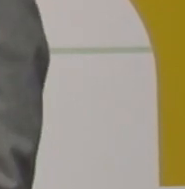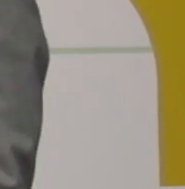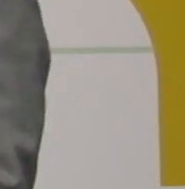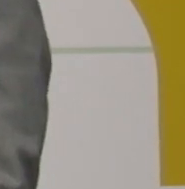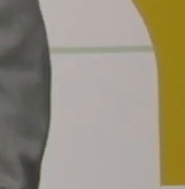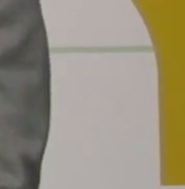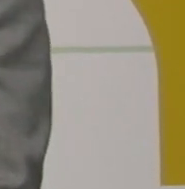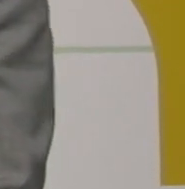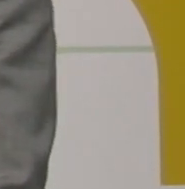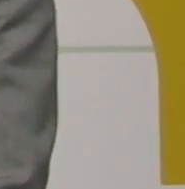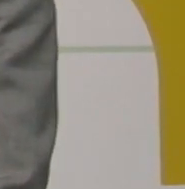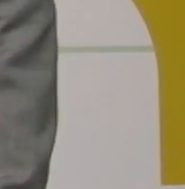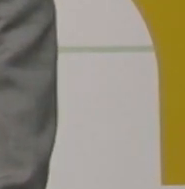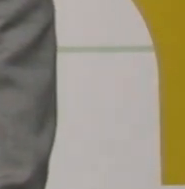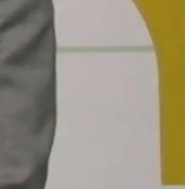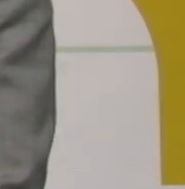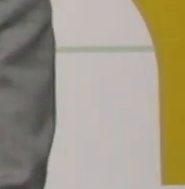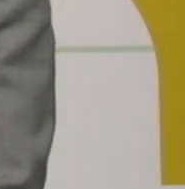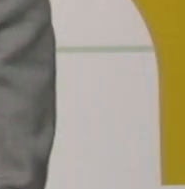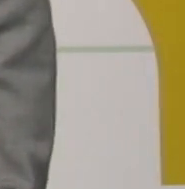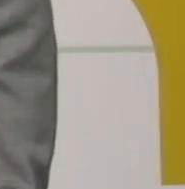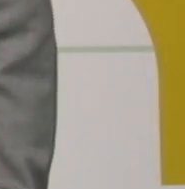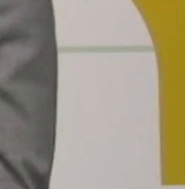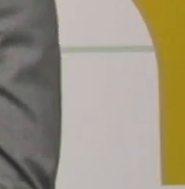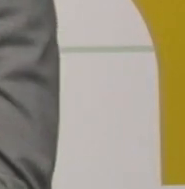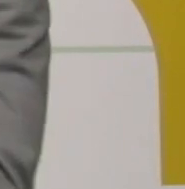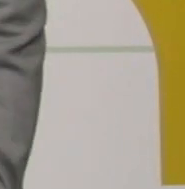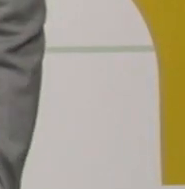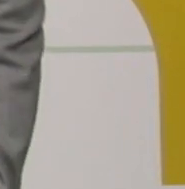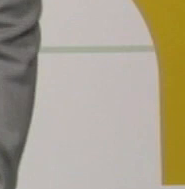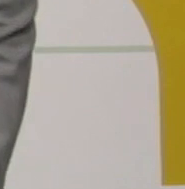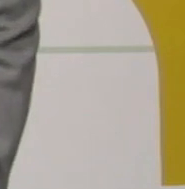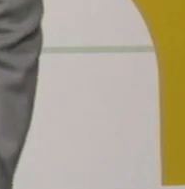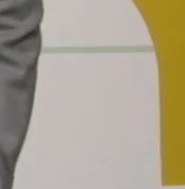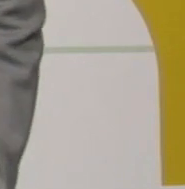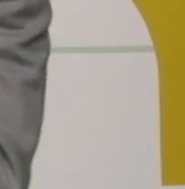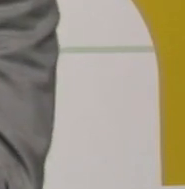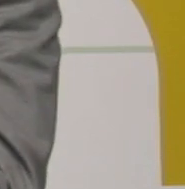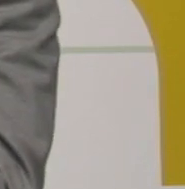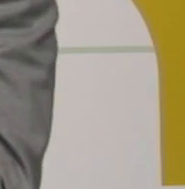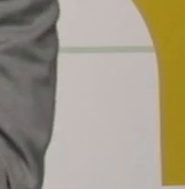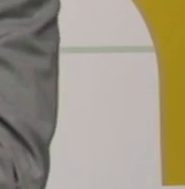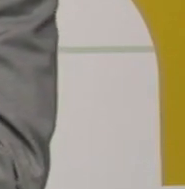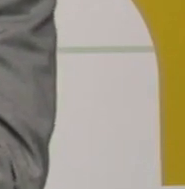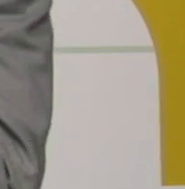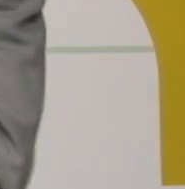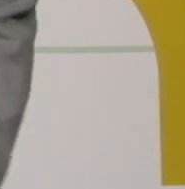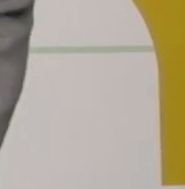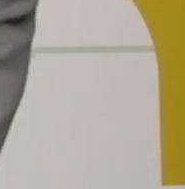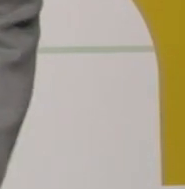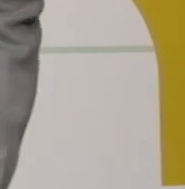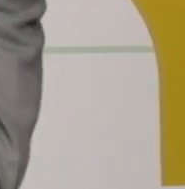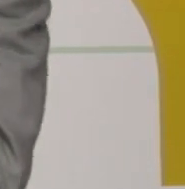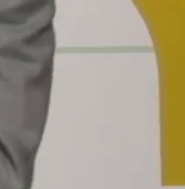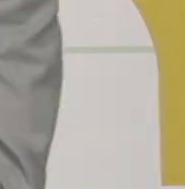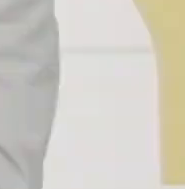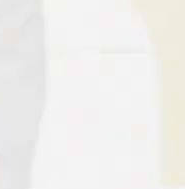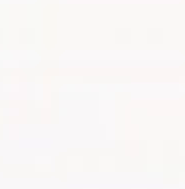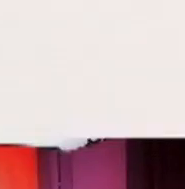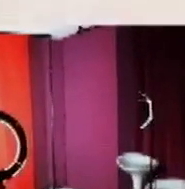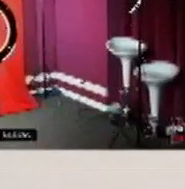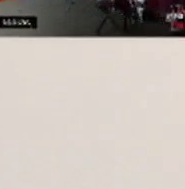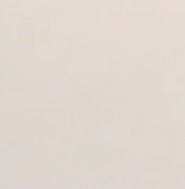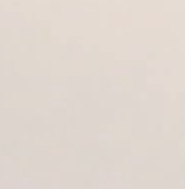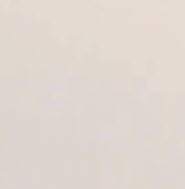de ir hacia adelante en el trabajo que pues, requería el poder pasar la televisión de analógica a